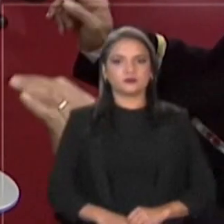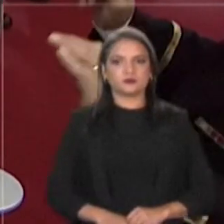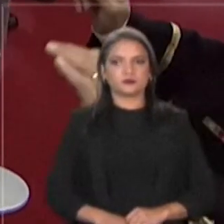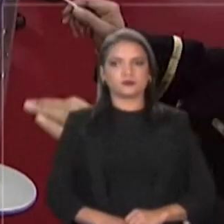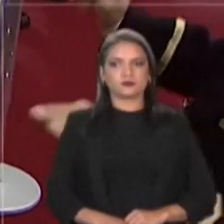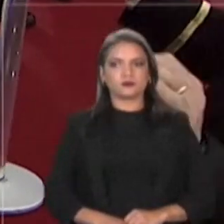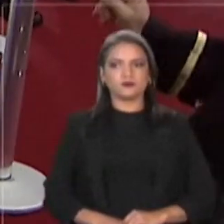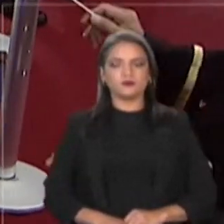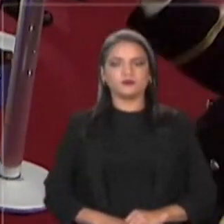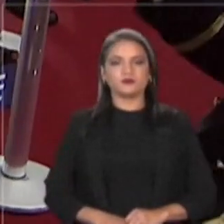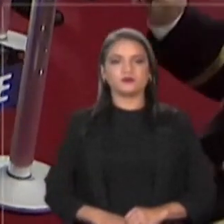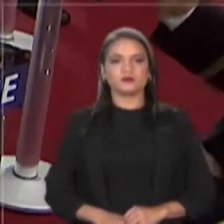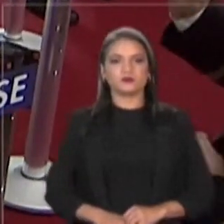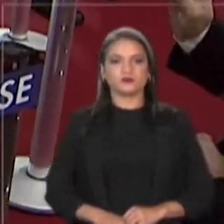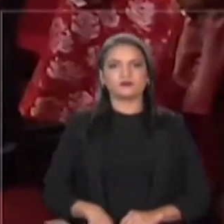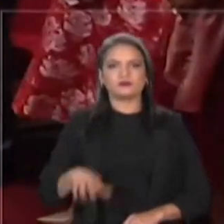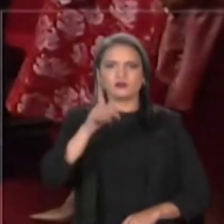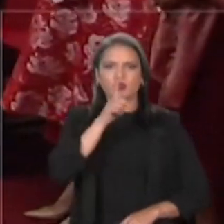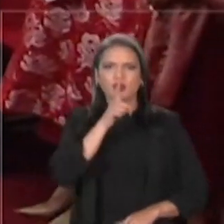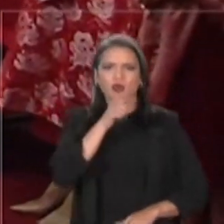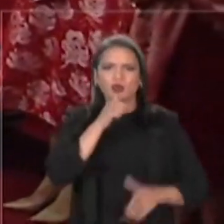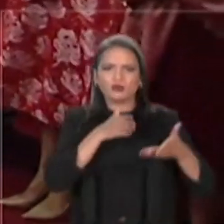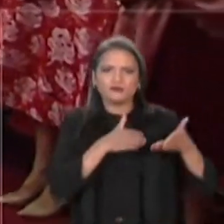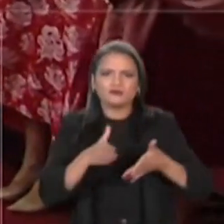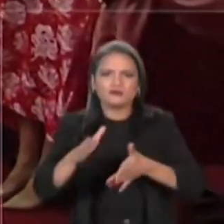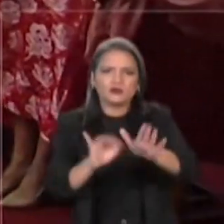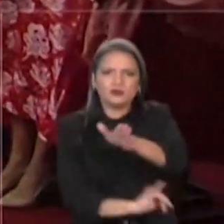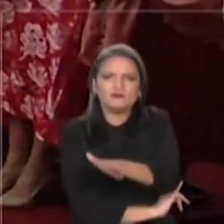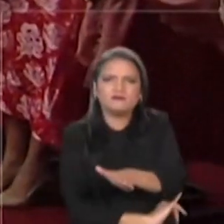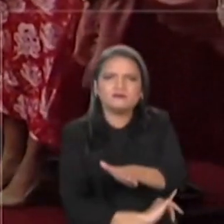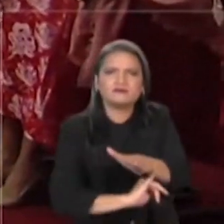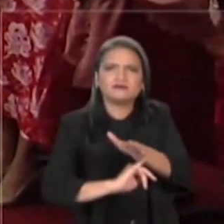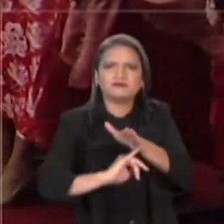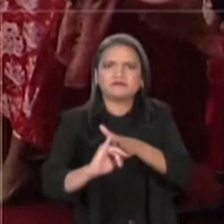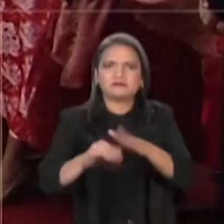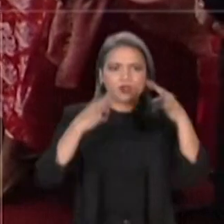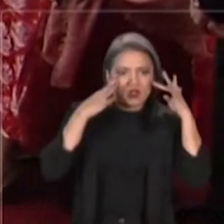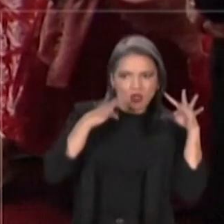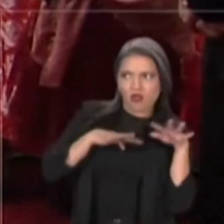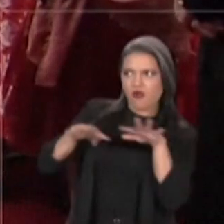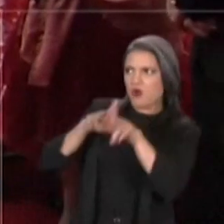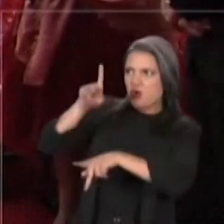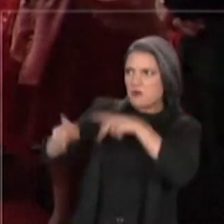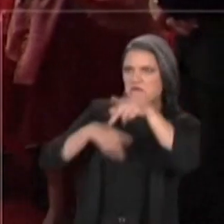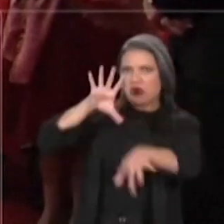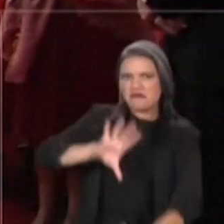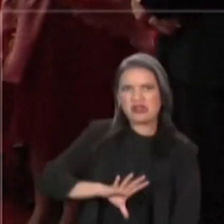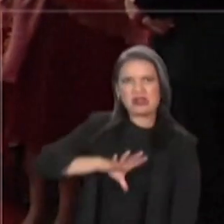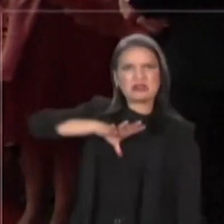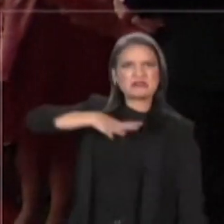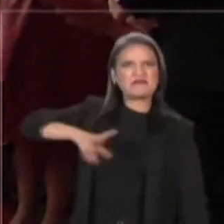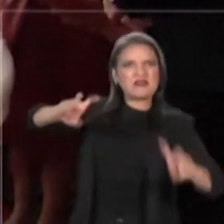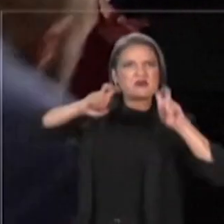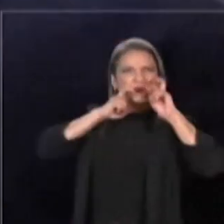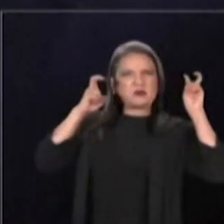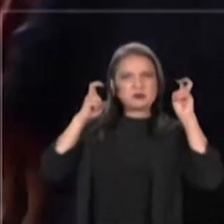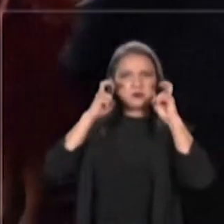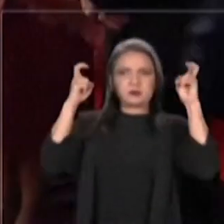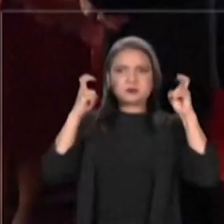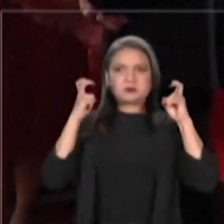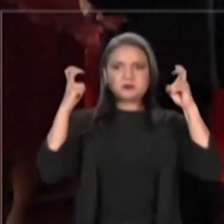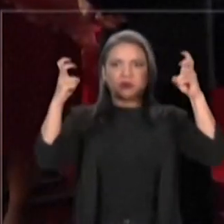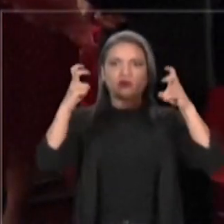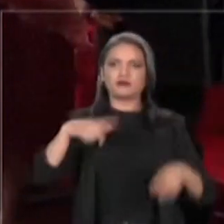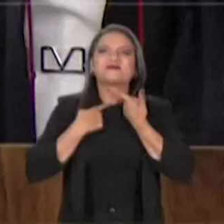sociales de Cara a los comicios municipales de octubre Lucía tomó el mando del tribunal superior electoral de Alexandre moraes cuya